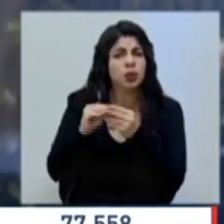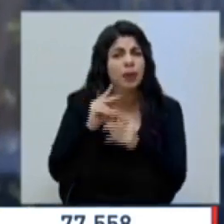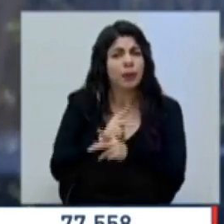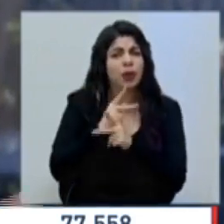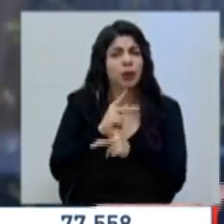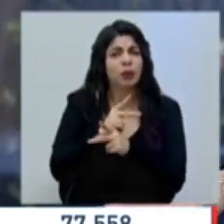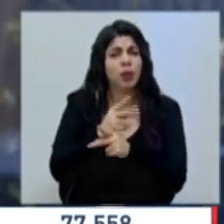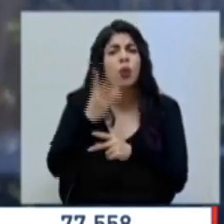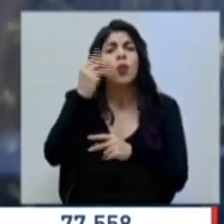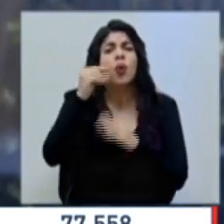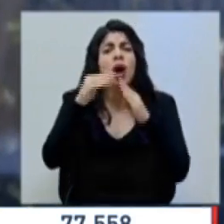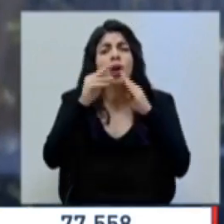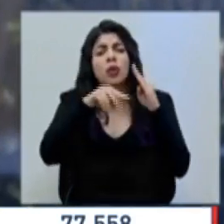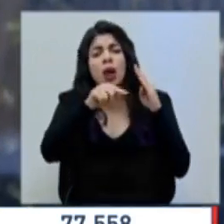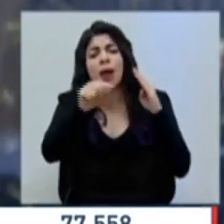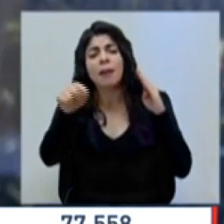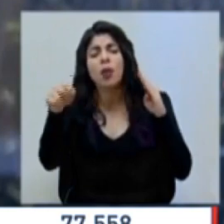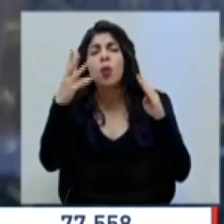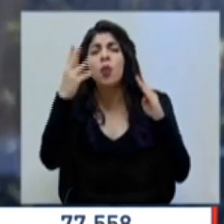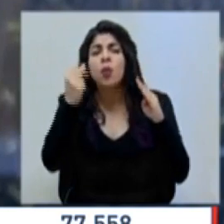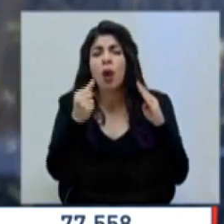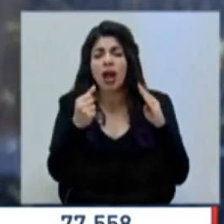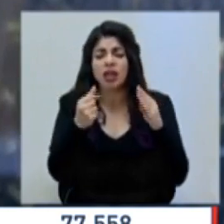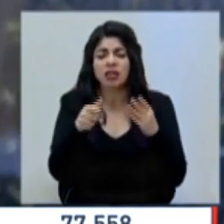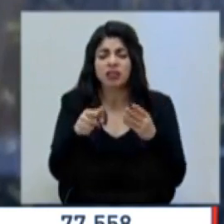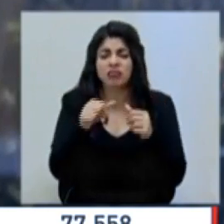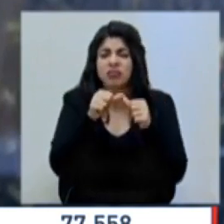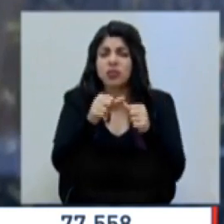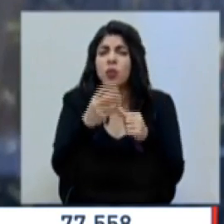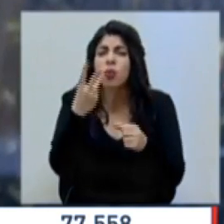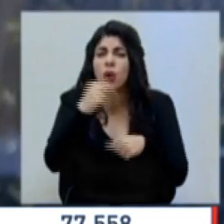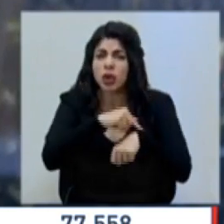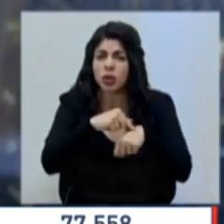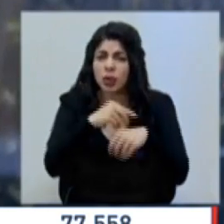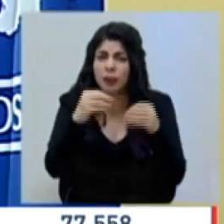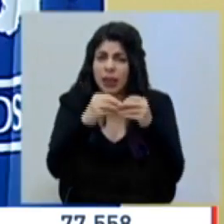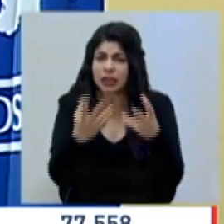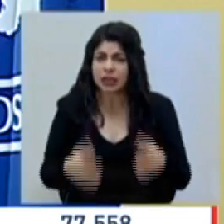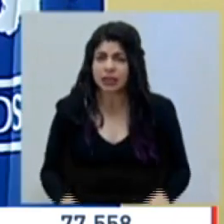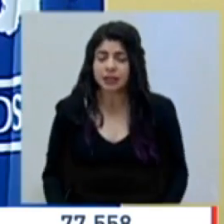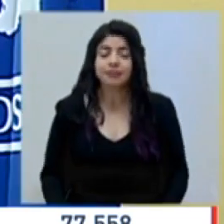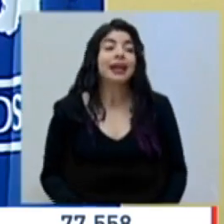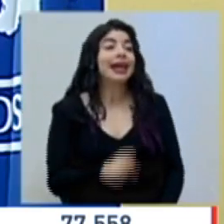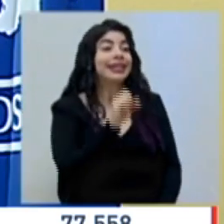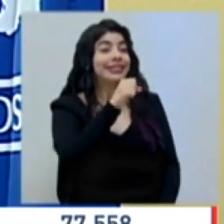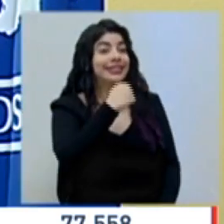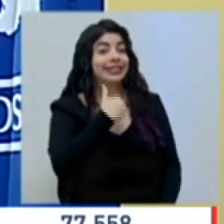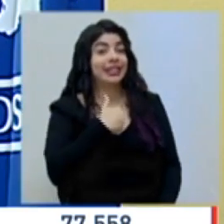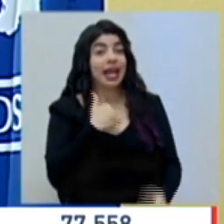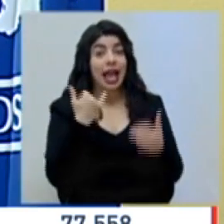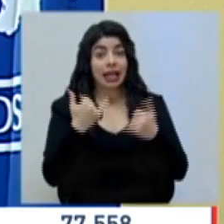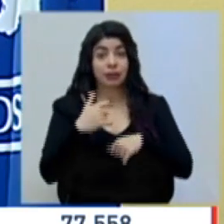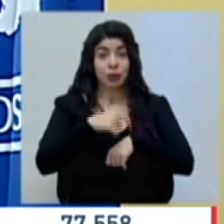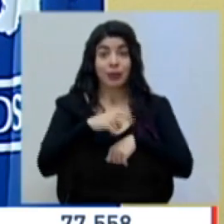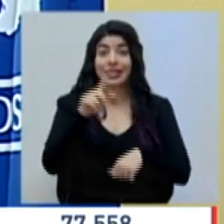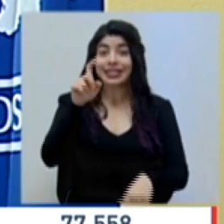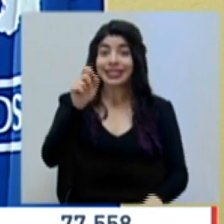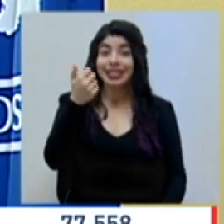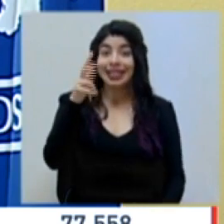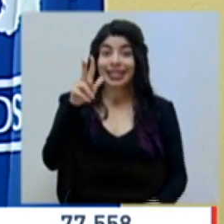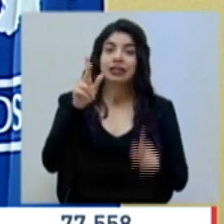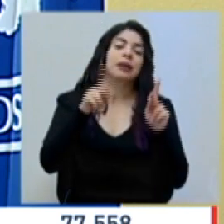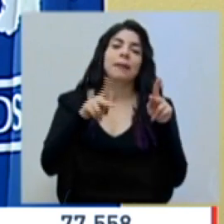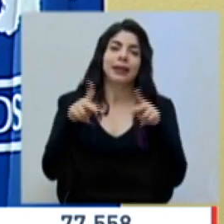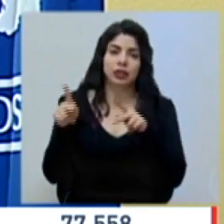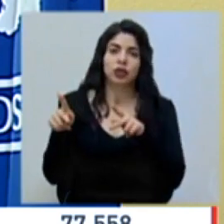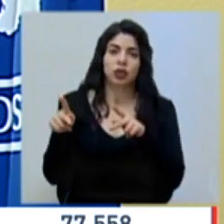albergues y por cuánto va a permanecer esta condición. Sí, señor. En este momento nosotros tenemos un total de 113